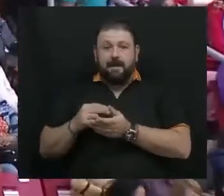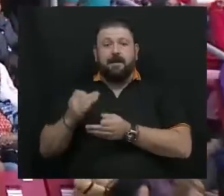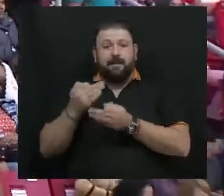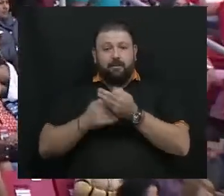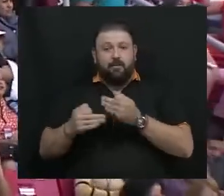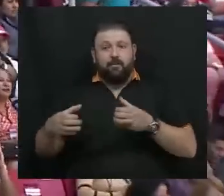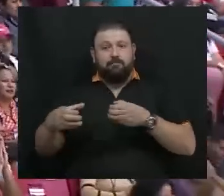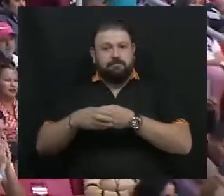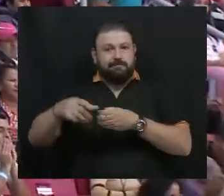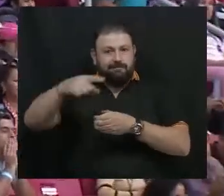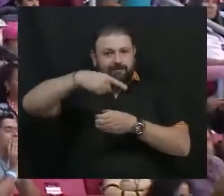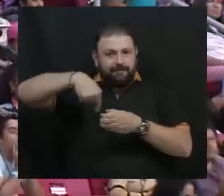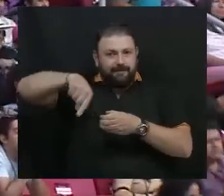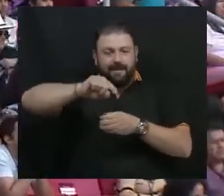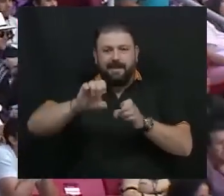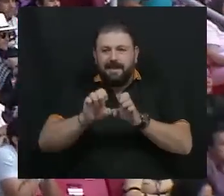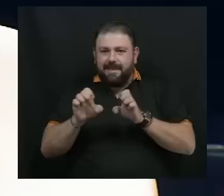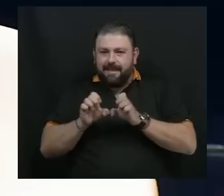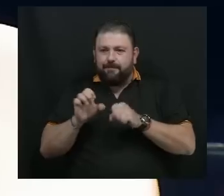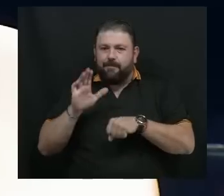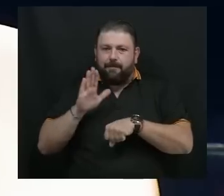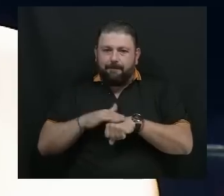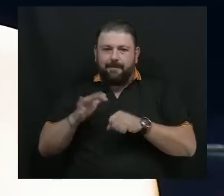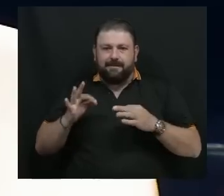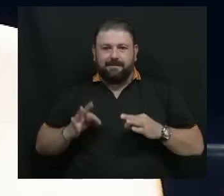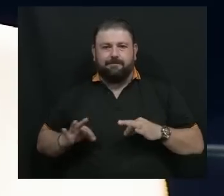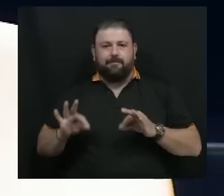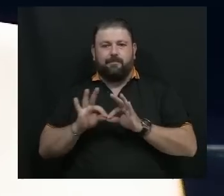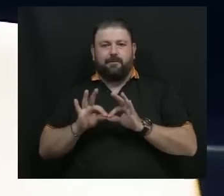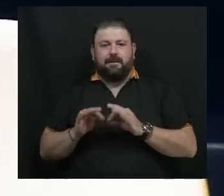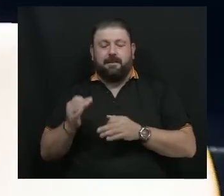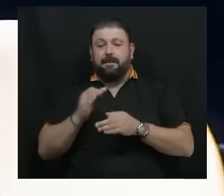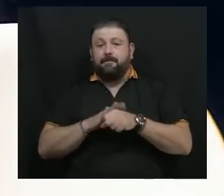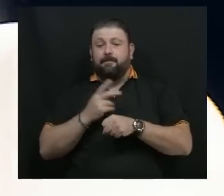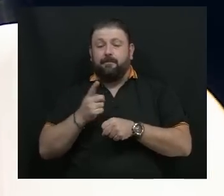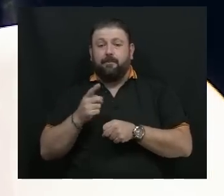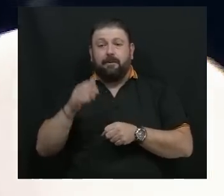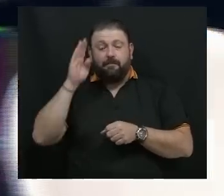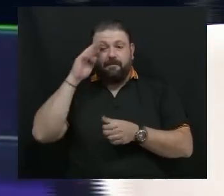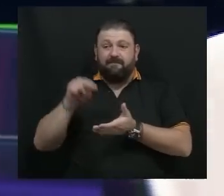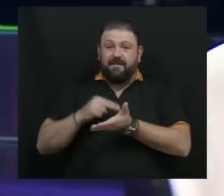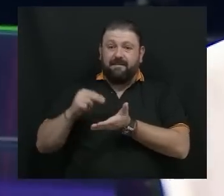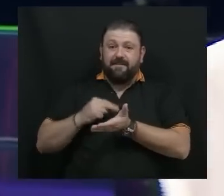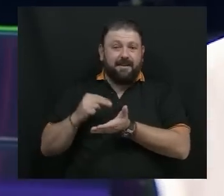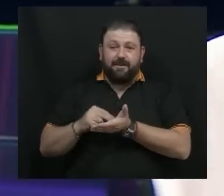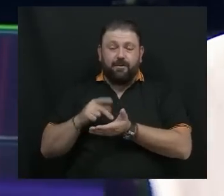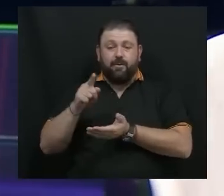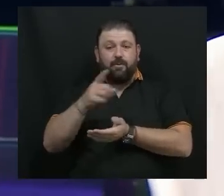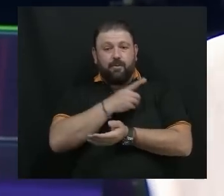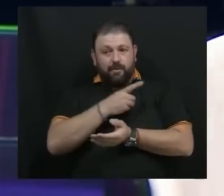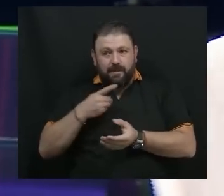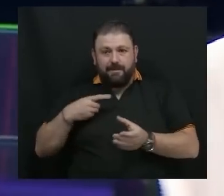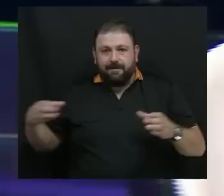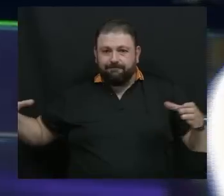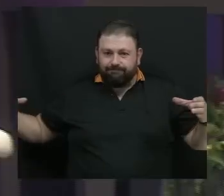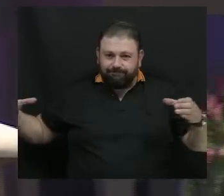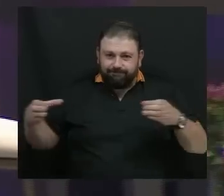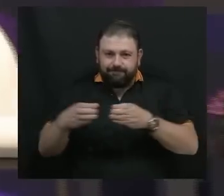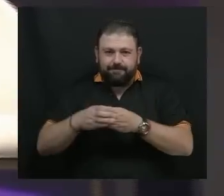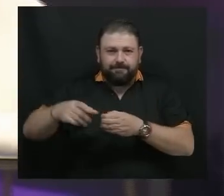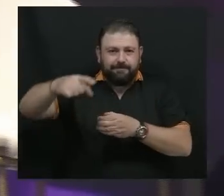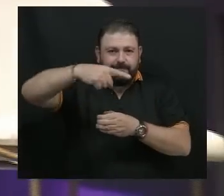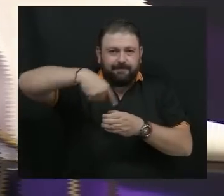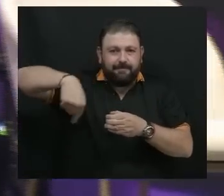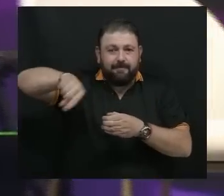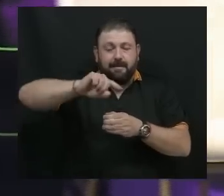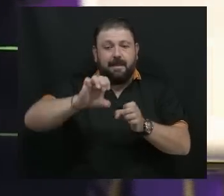Formar. Formar. Entonces no es firmar solamente, sino formar equipos. Porque te van a pagar